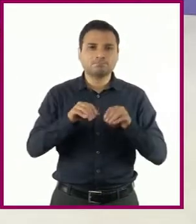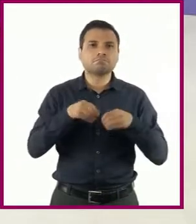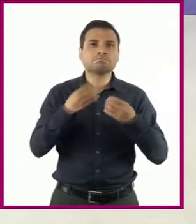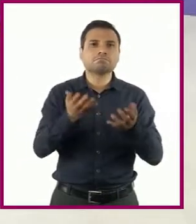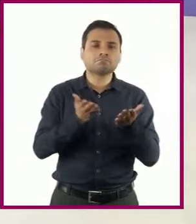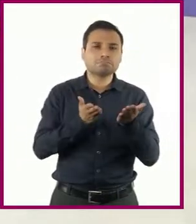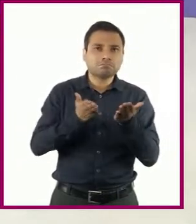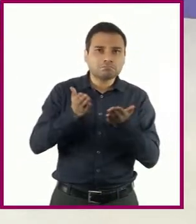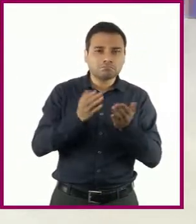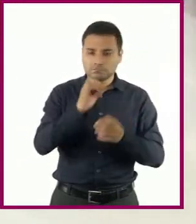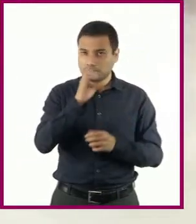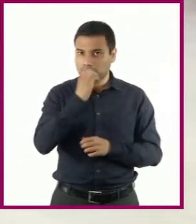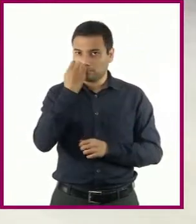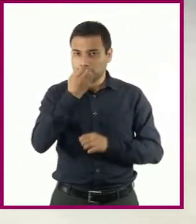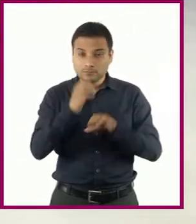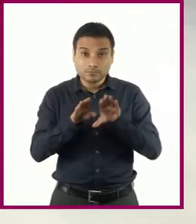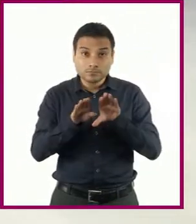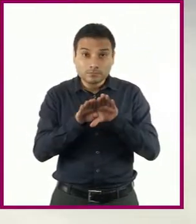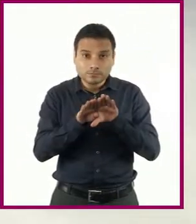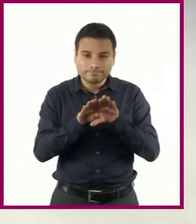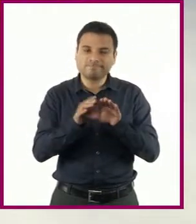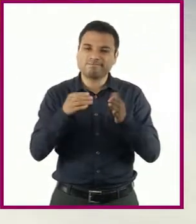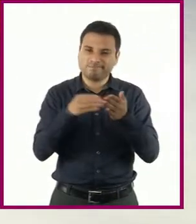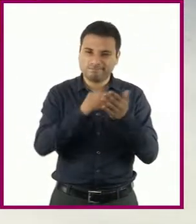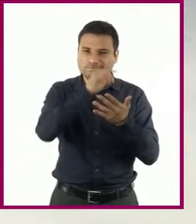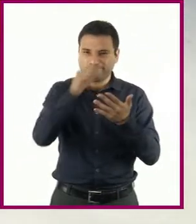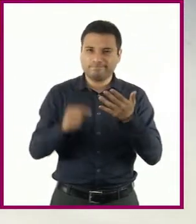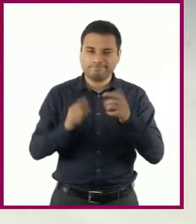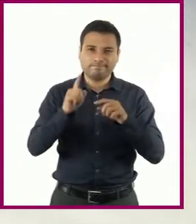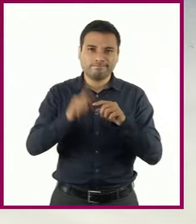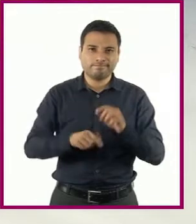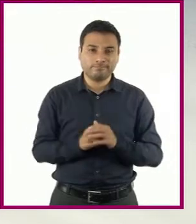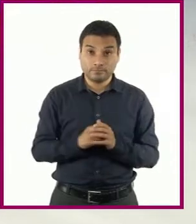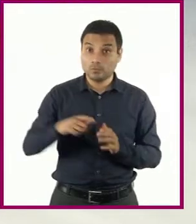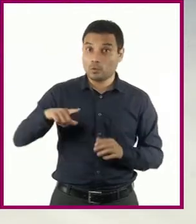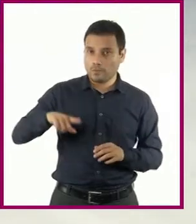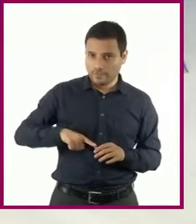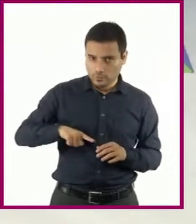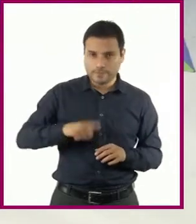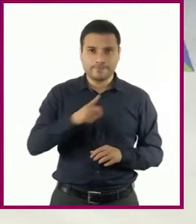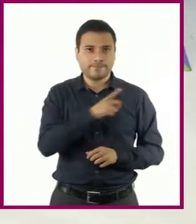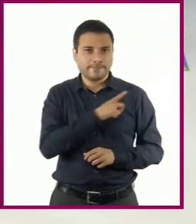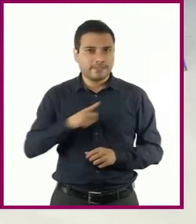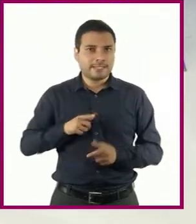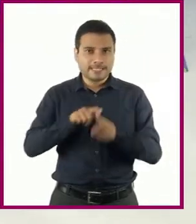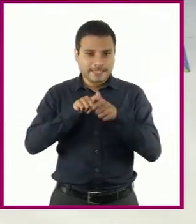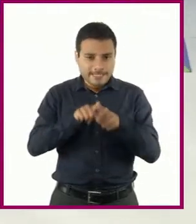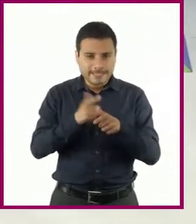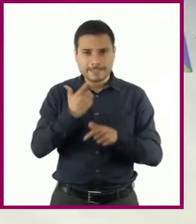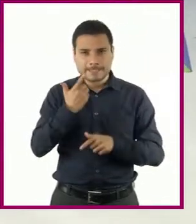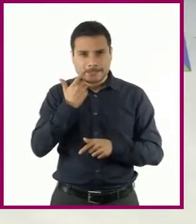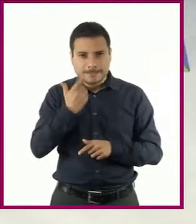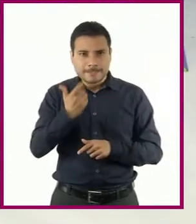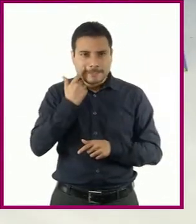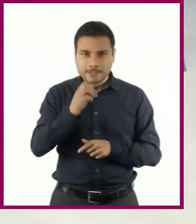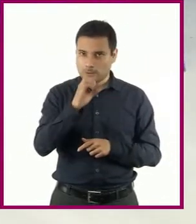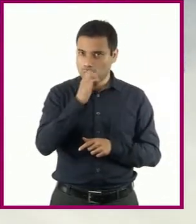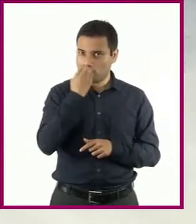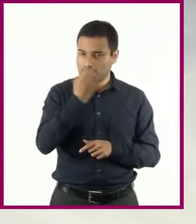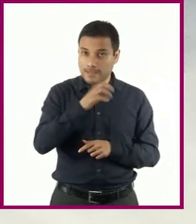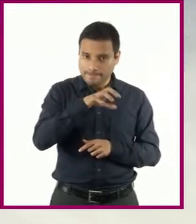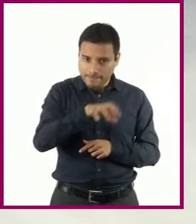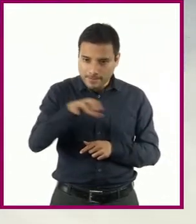deben enfrentar muchos obstáculos. Por ello es importante que los gobiernos continúen esforzándose por cubrir todos estos